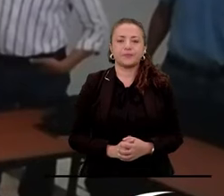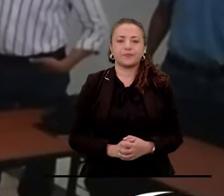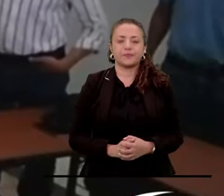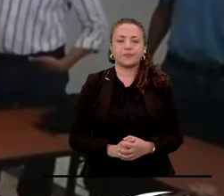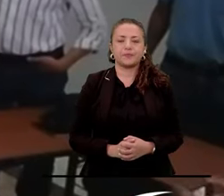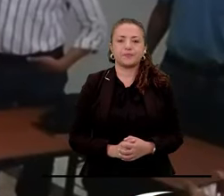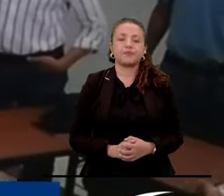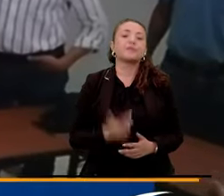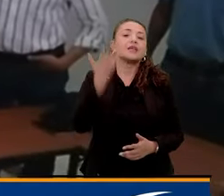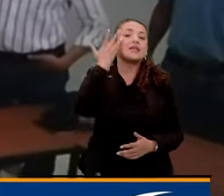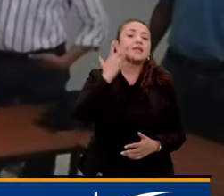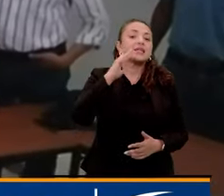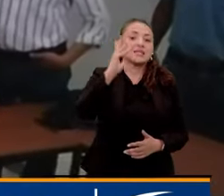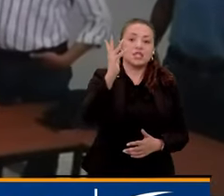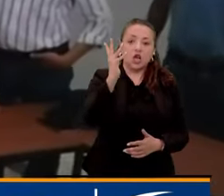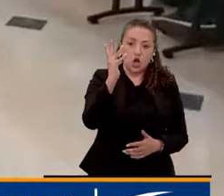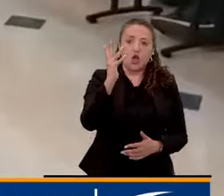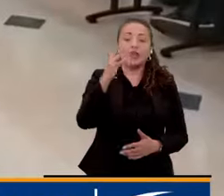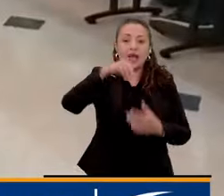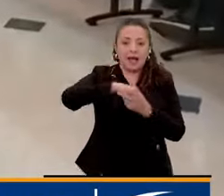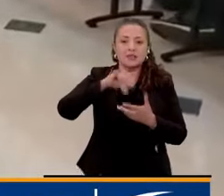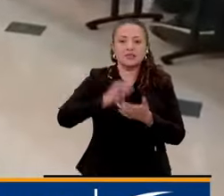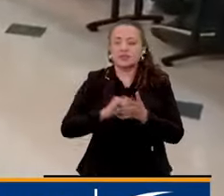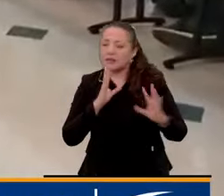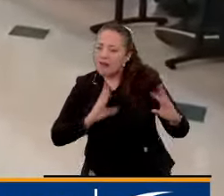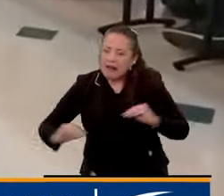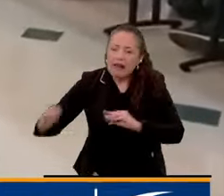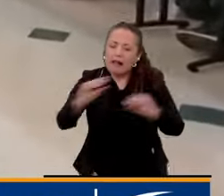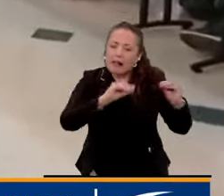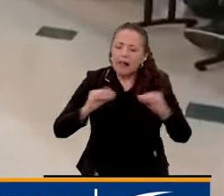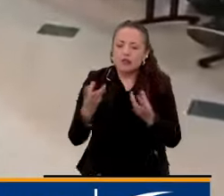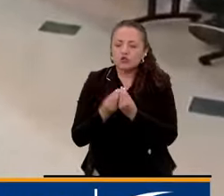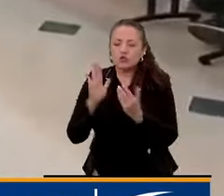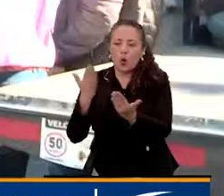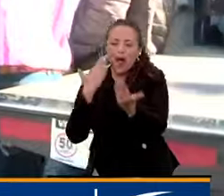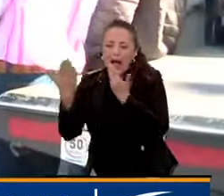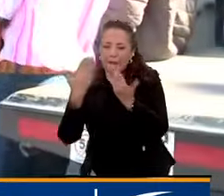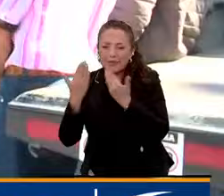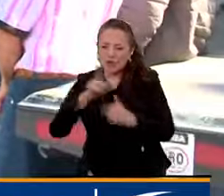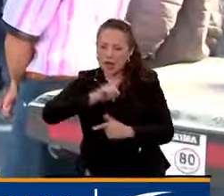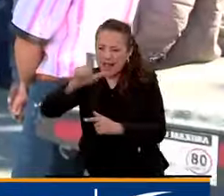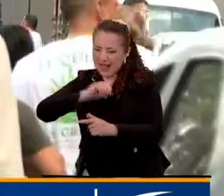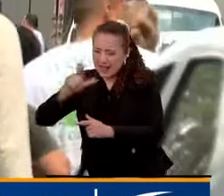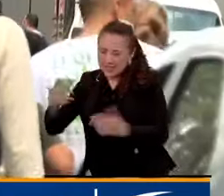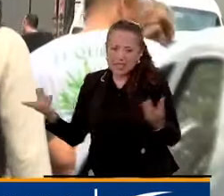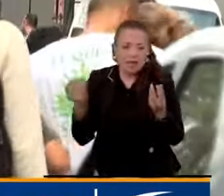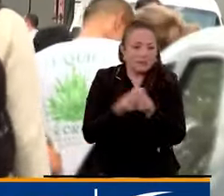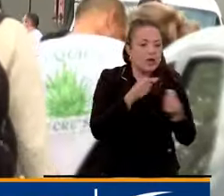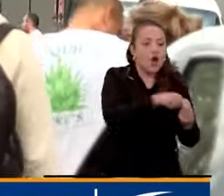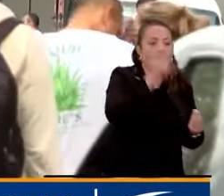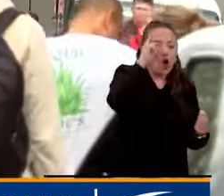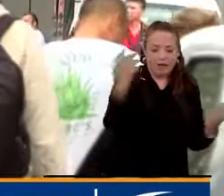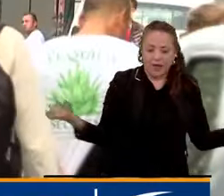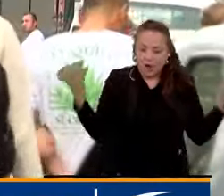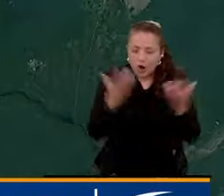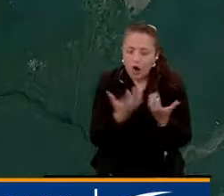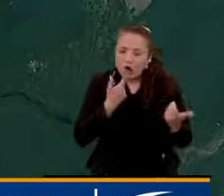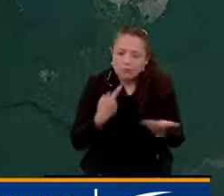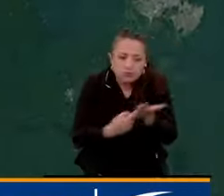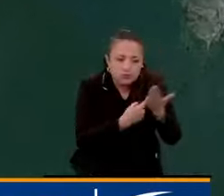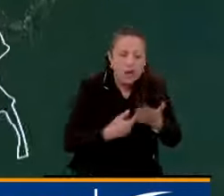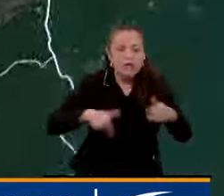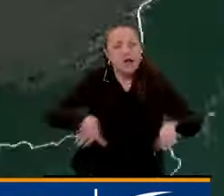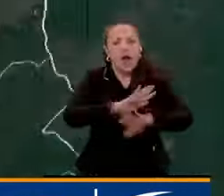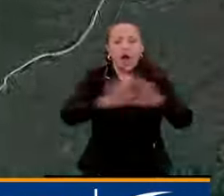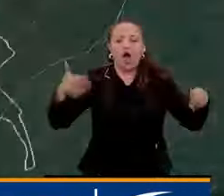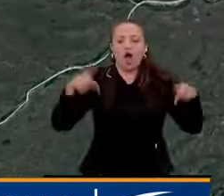cinco días de conversaciones entre los voceros campesinos en Santander y el gobierno nacional sirvieron para que hoy se anunciara levantamiento del paro que ha